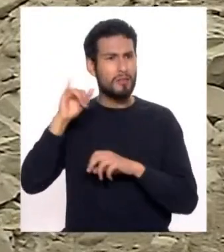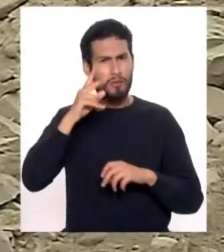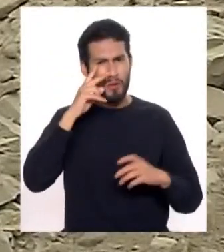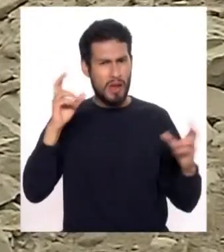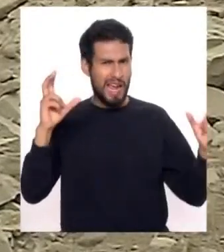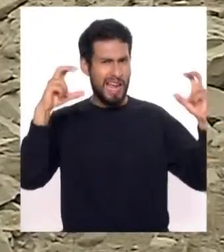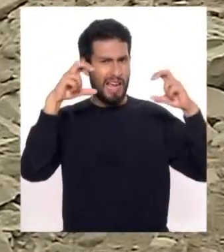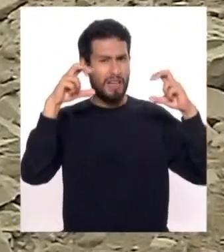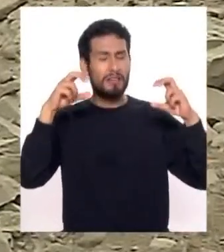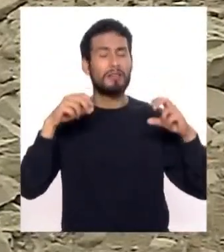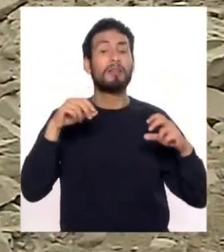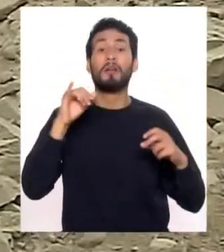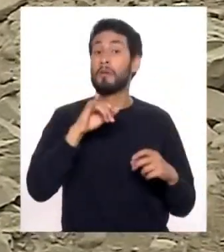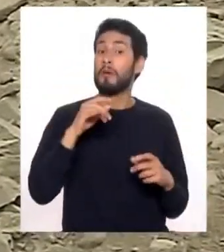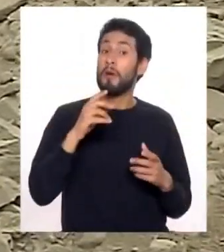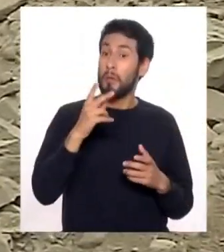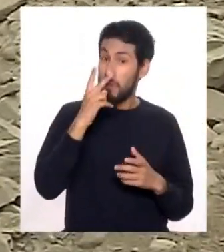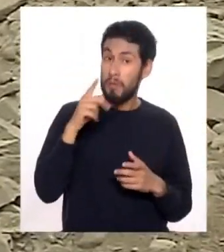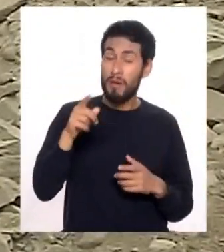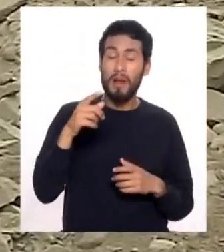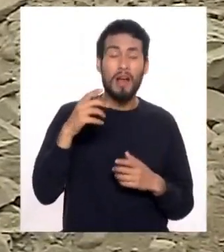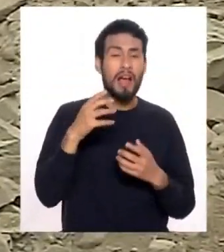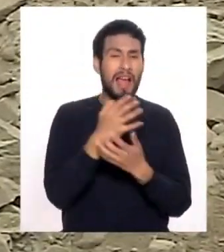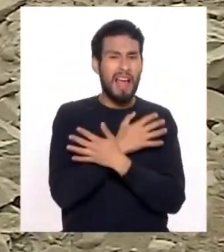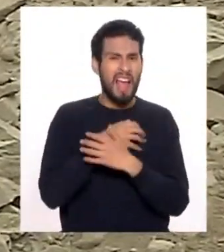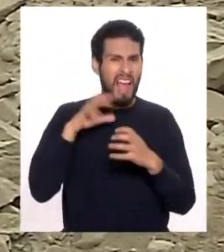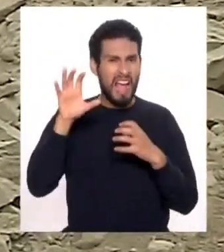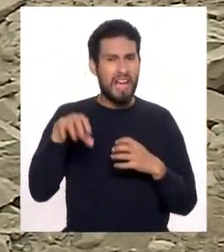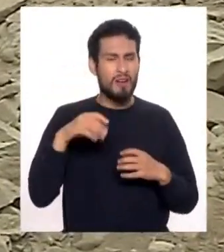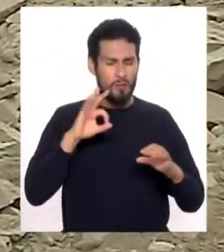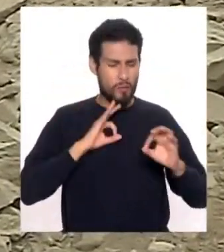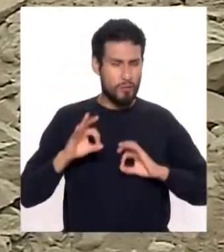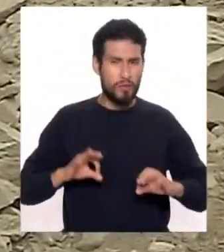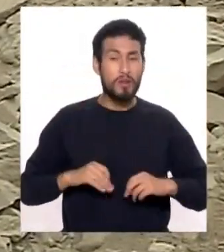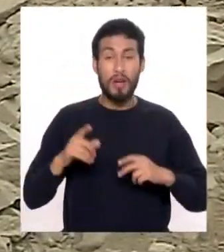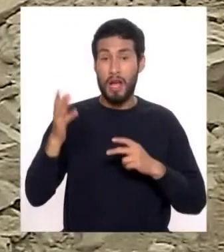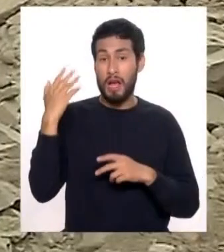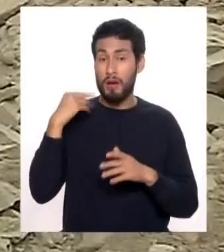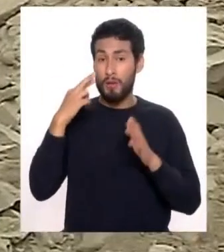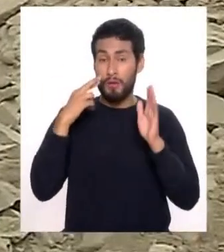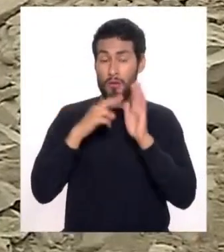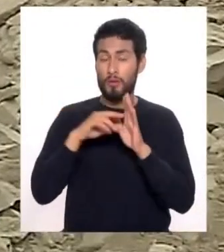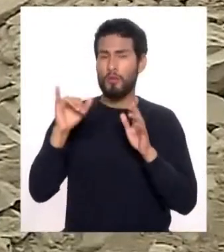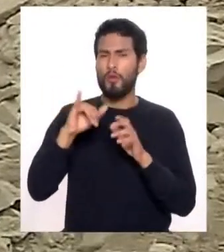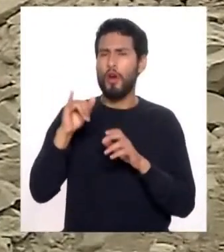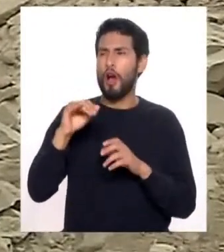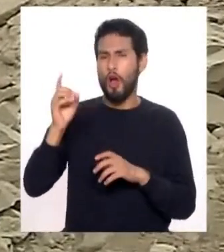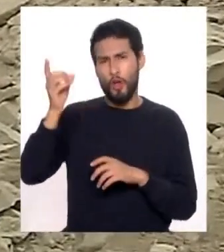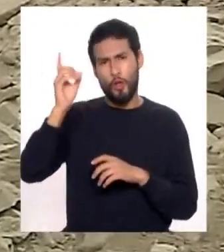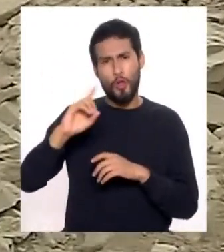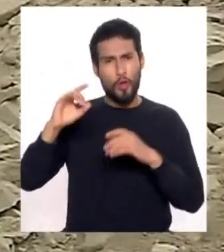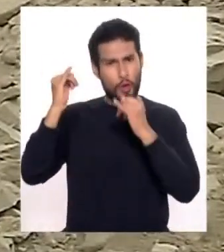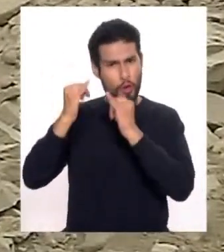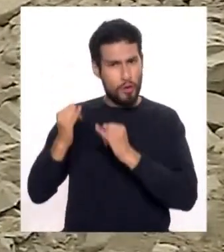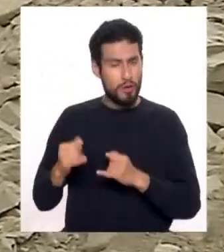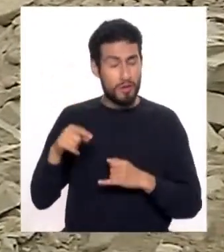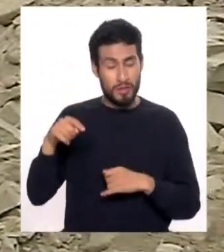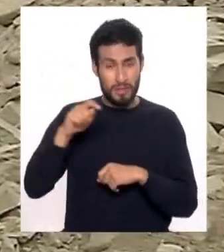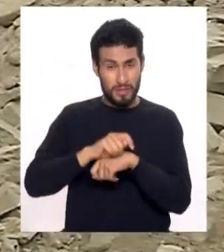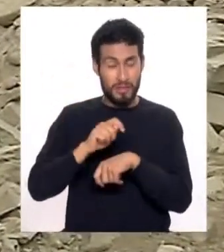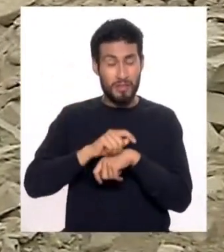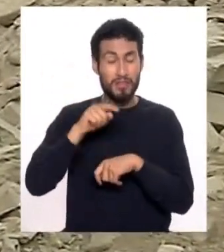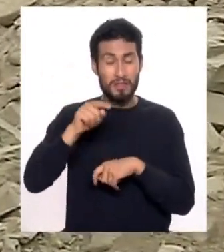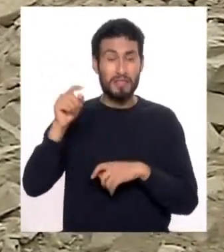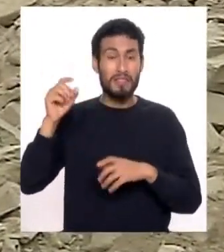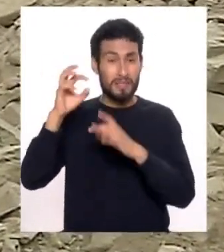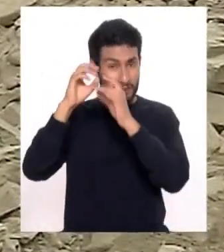y también tenemos al felino, ambos reconocidos como dioses aquí en este templo ceremonial, como ya lo había mencionado la doctora